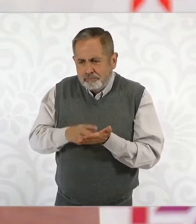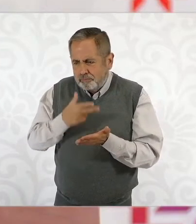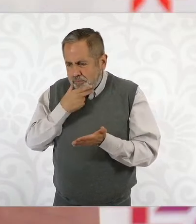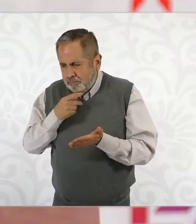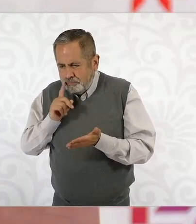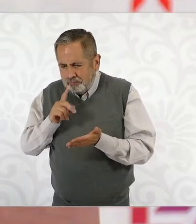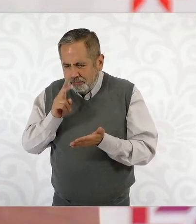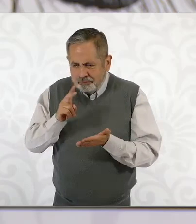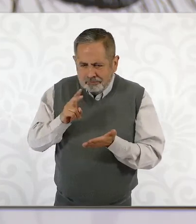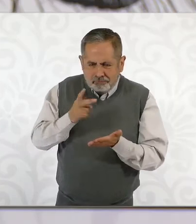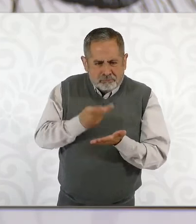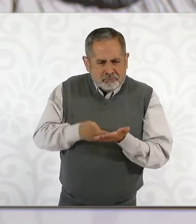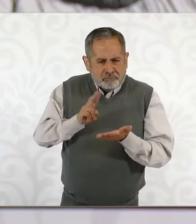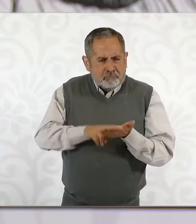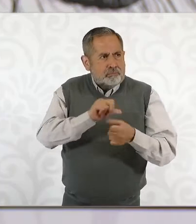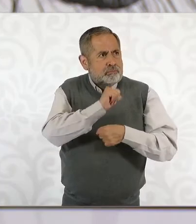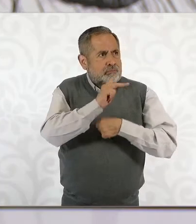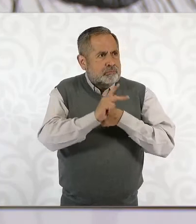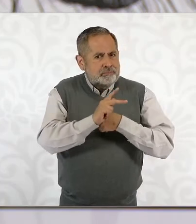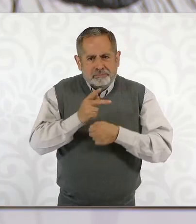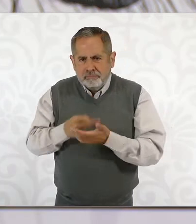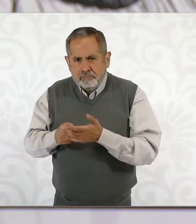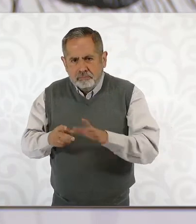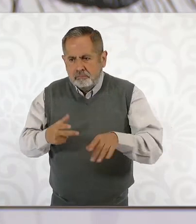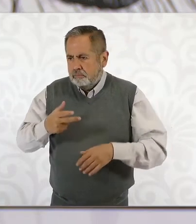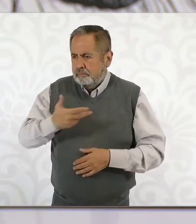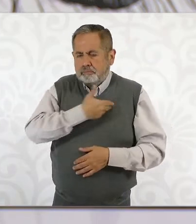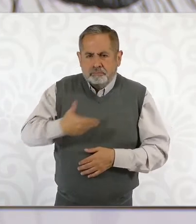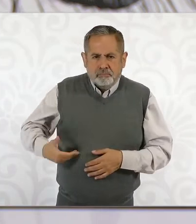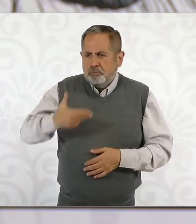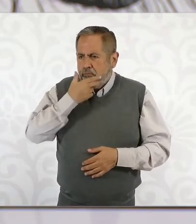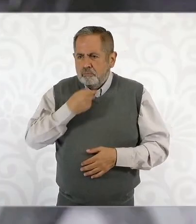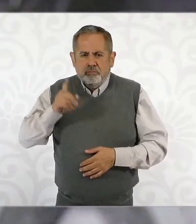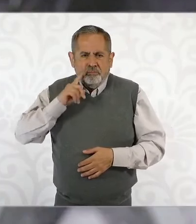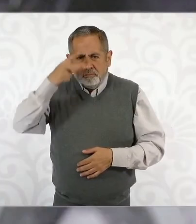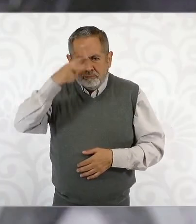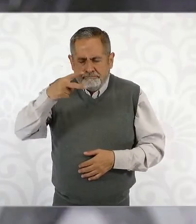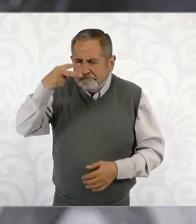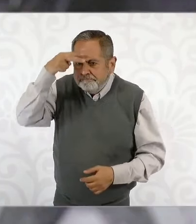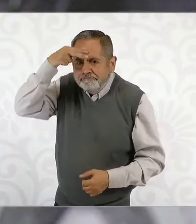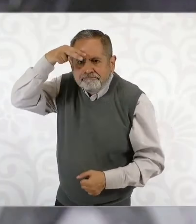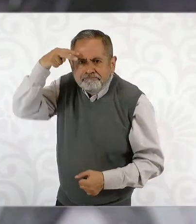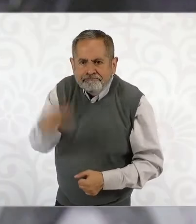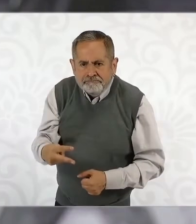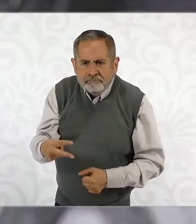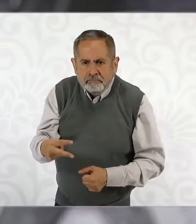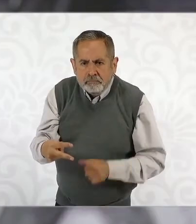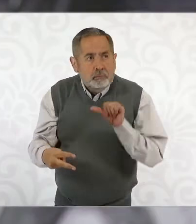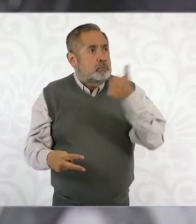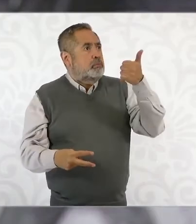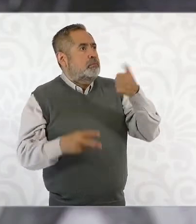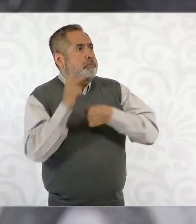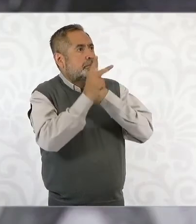Deberíamos prohibirlo. Presidente mexicano o presidenta mexicana es mexicana, no representa a otro